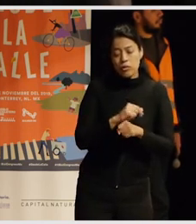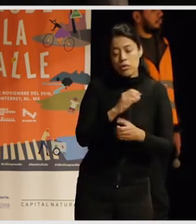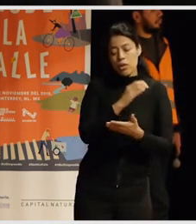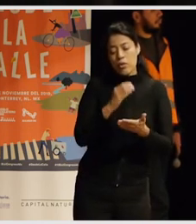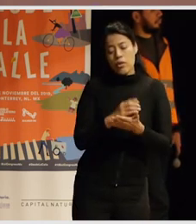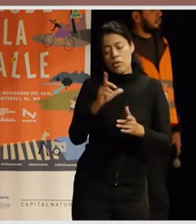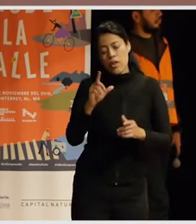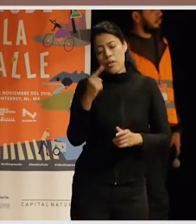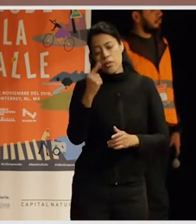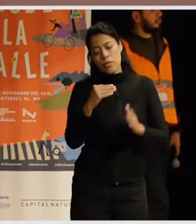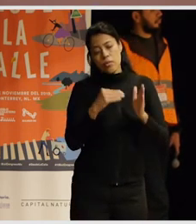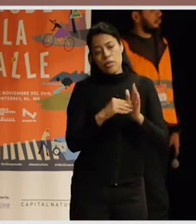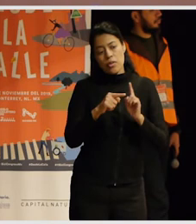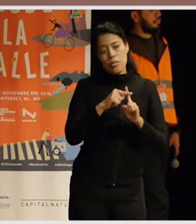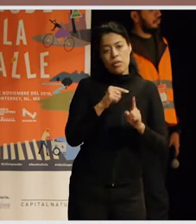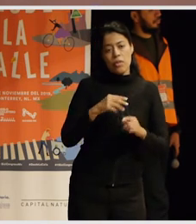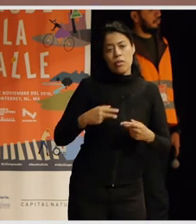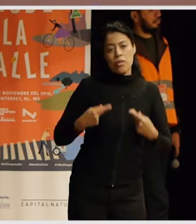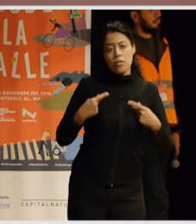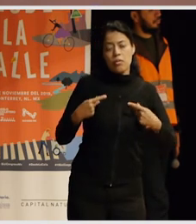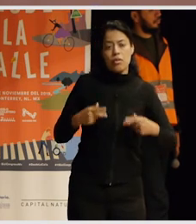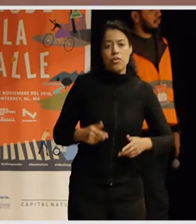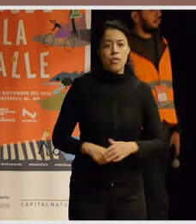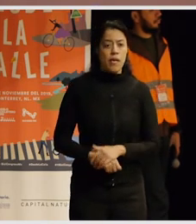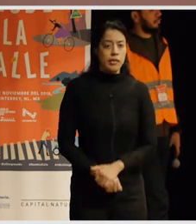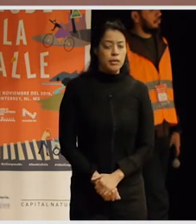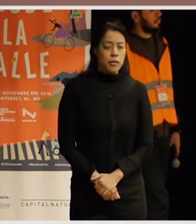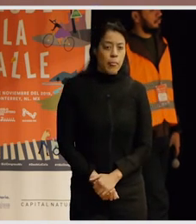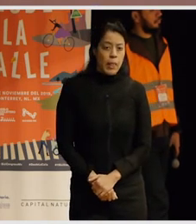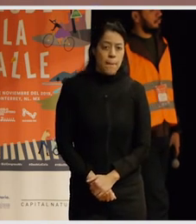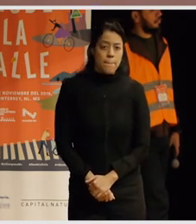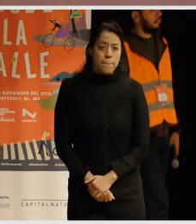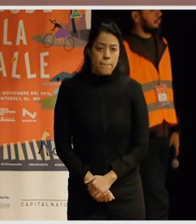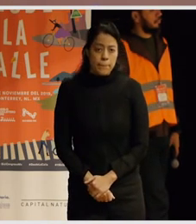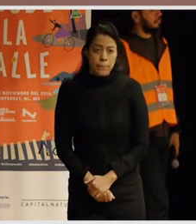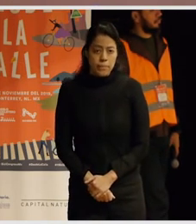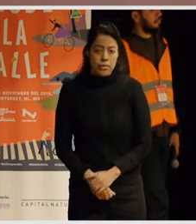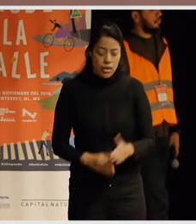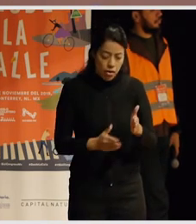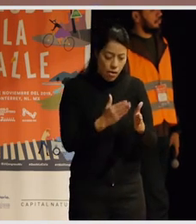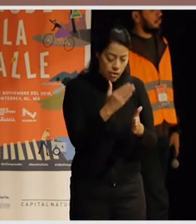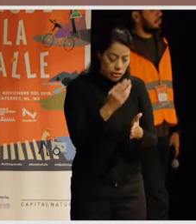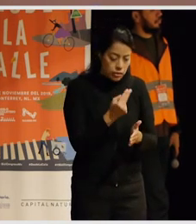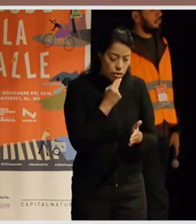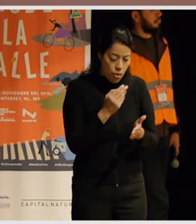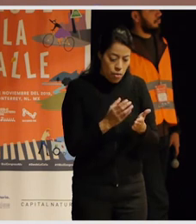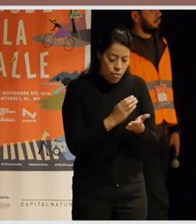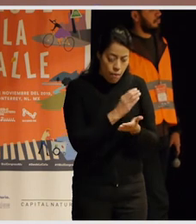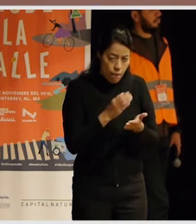no es una locura y tienen un proyecto para la infraestructura en las calles